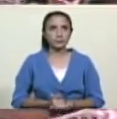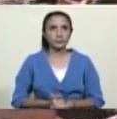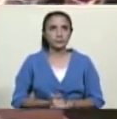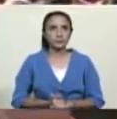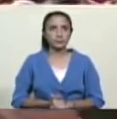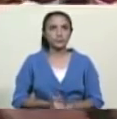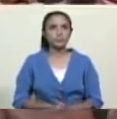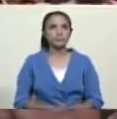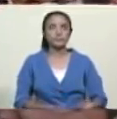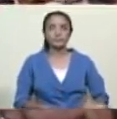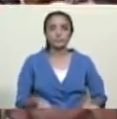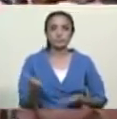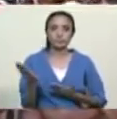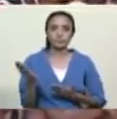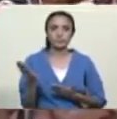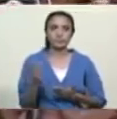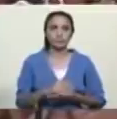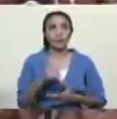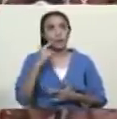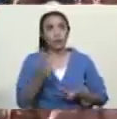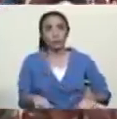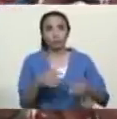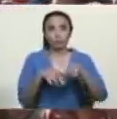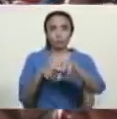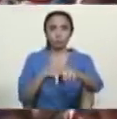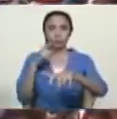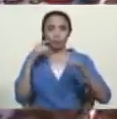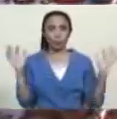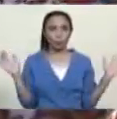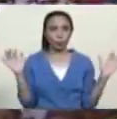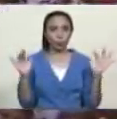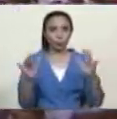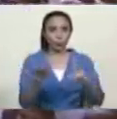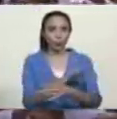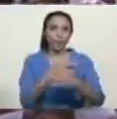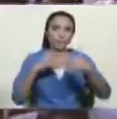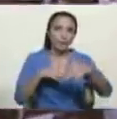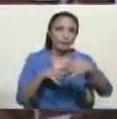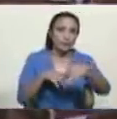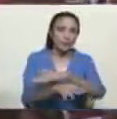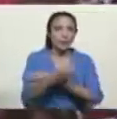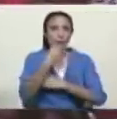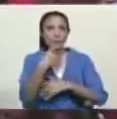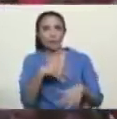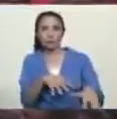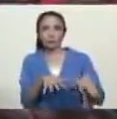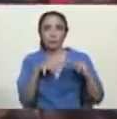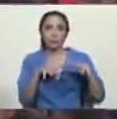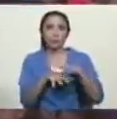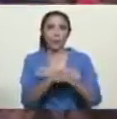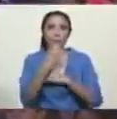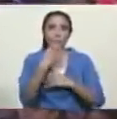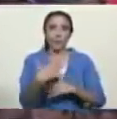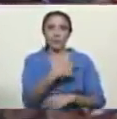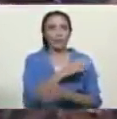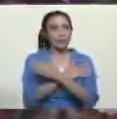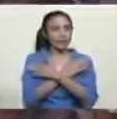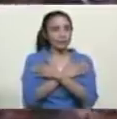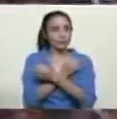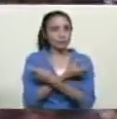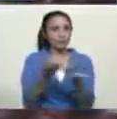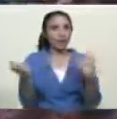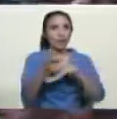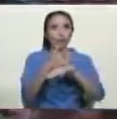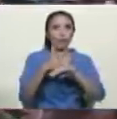Vamos a hacer algo, esta concentración, marcha, es una belleza de acto. Felicito al